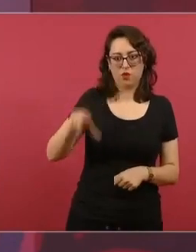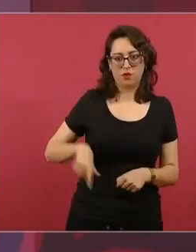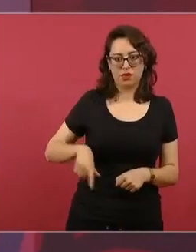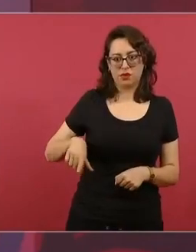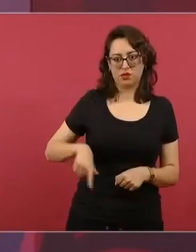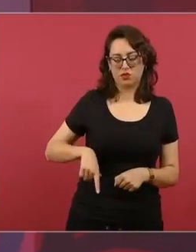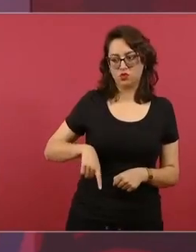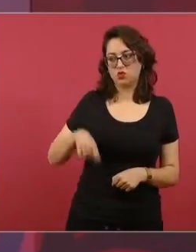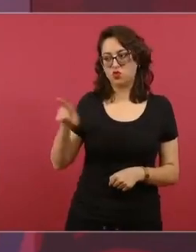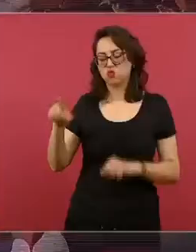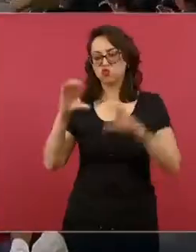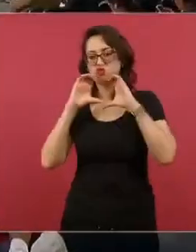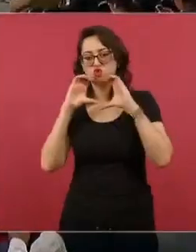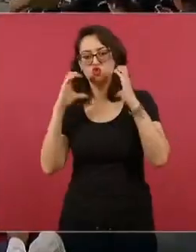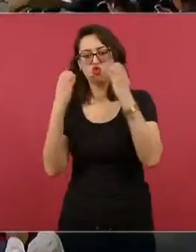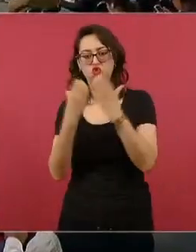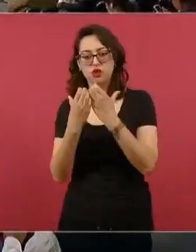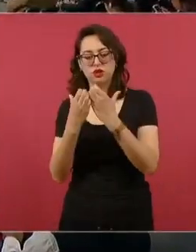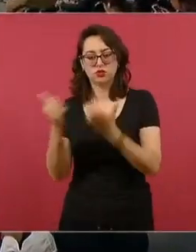el PRI y el PAN,